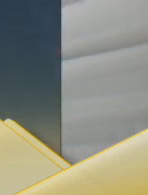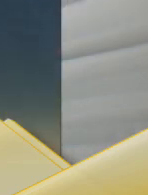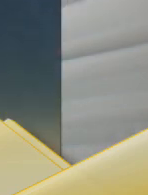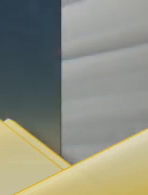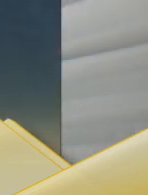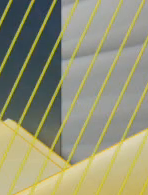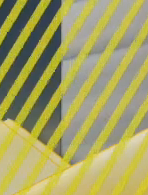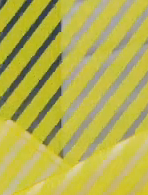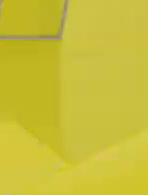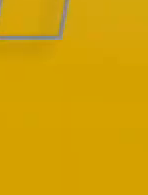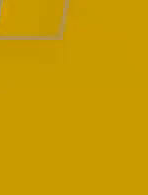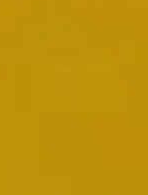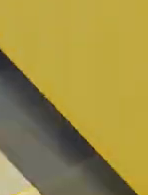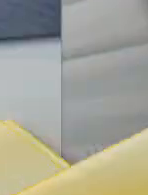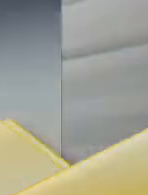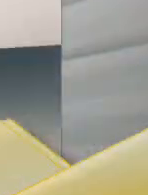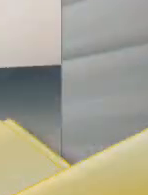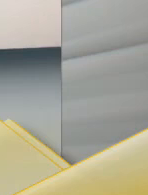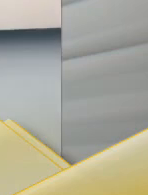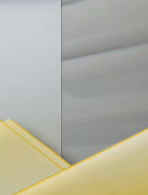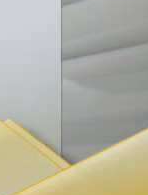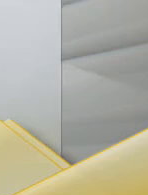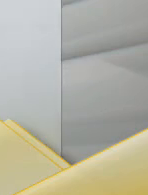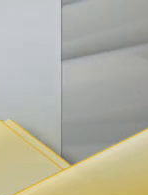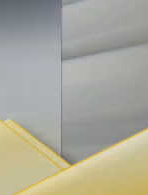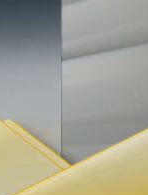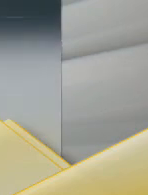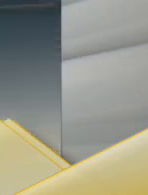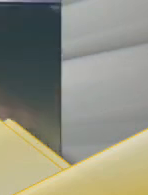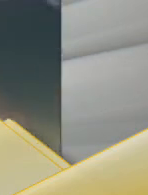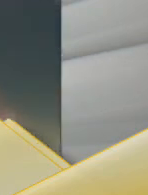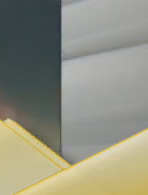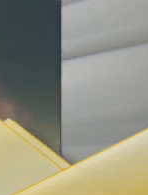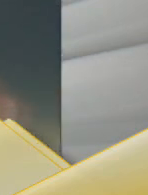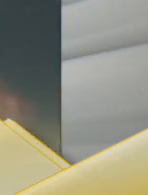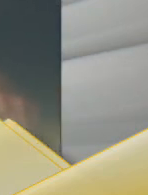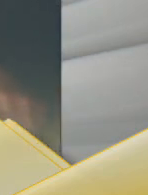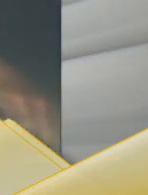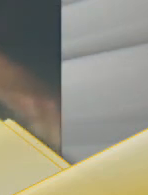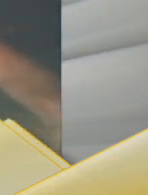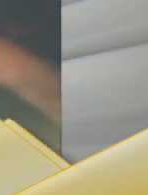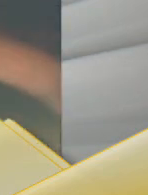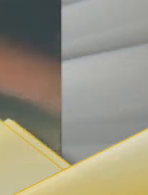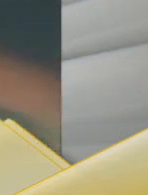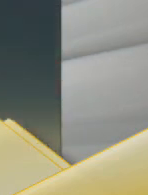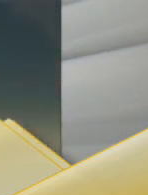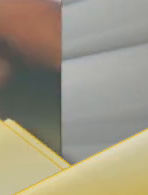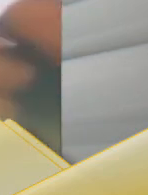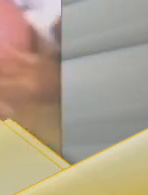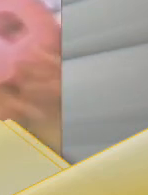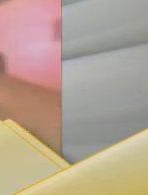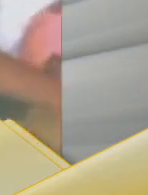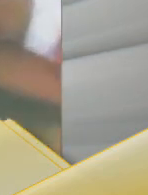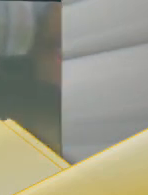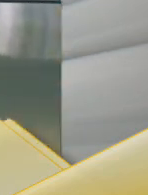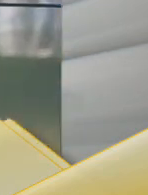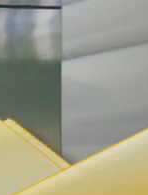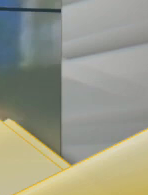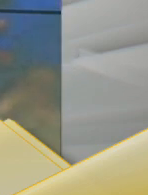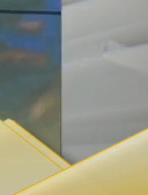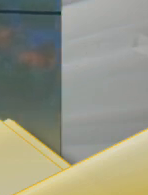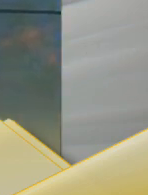sus oficinas. La Messi Chapina es nuestra guatemalteca que ha dejado huella.